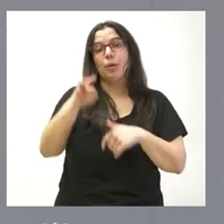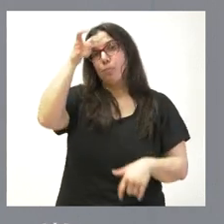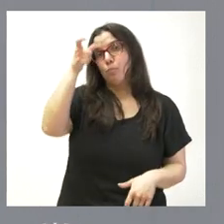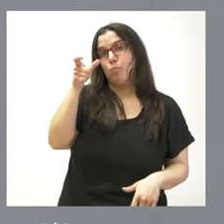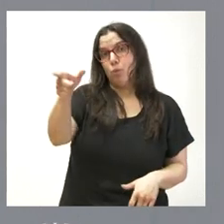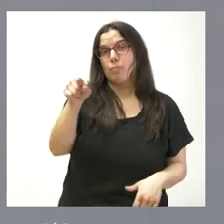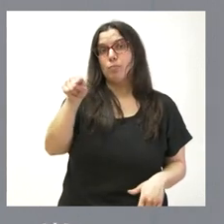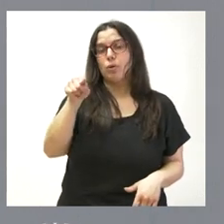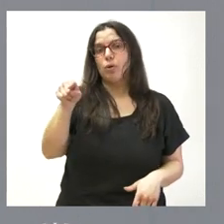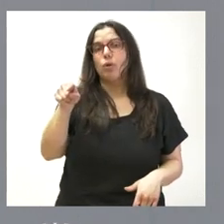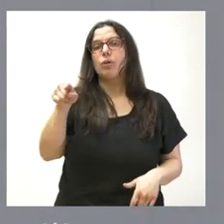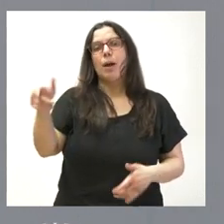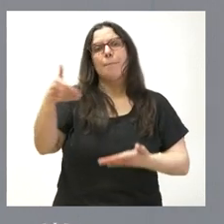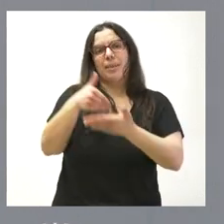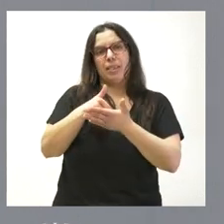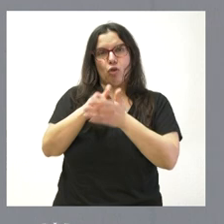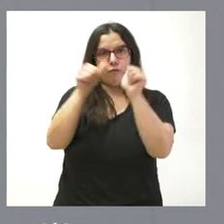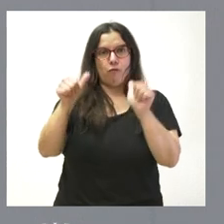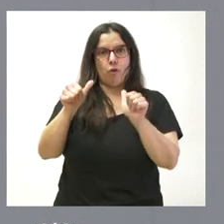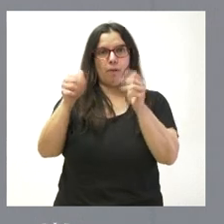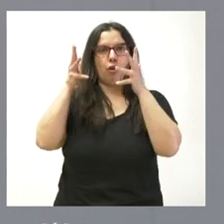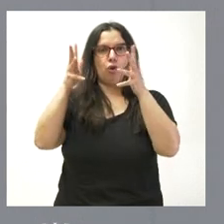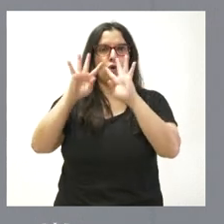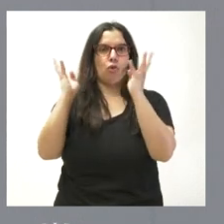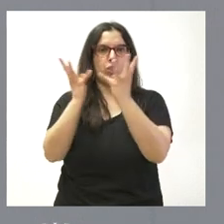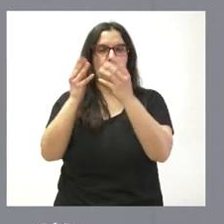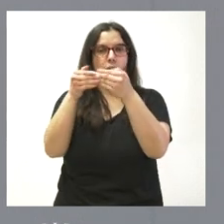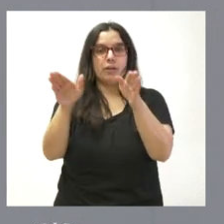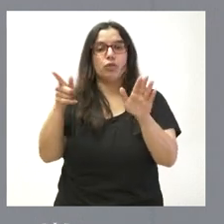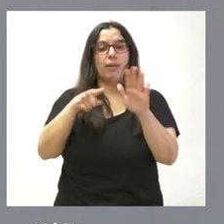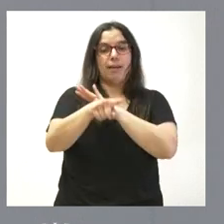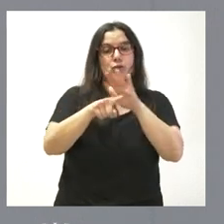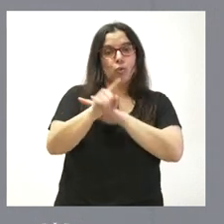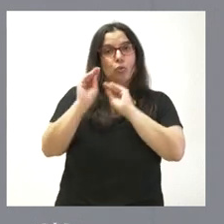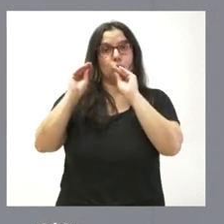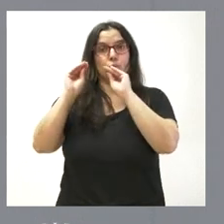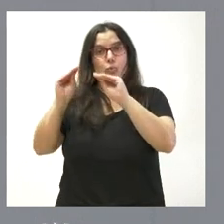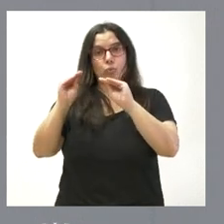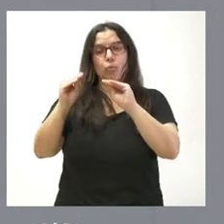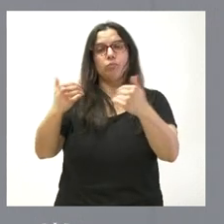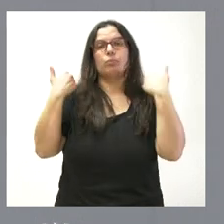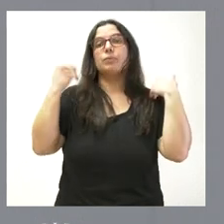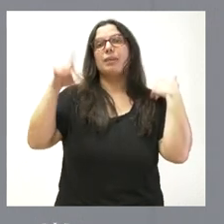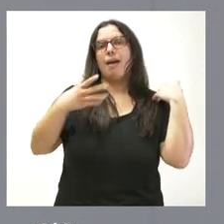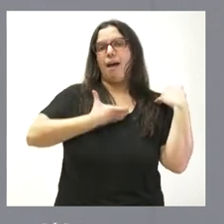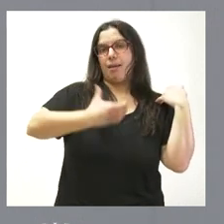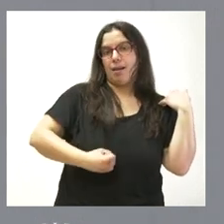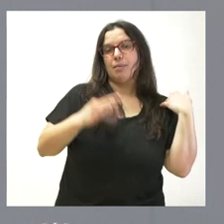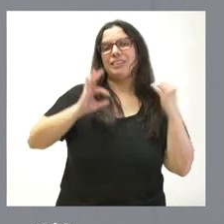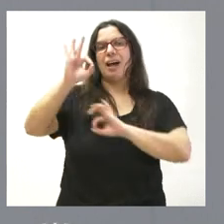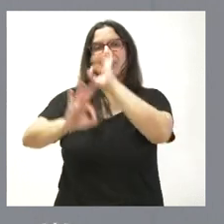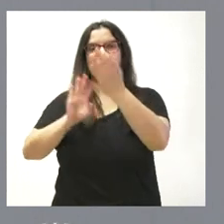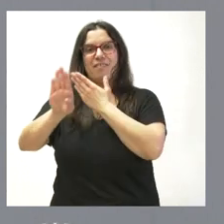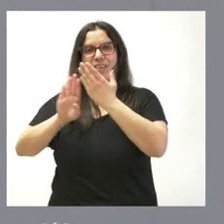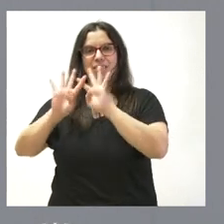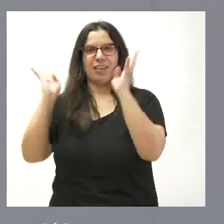que ha pedido este régimen y de esta forma las labores de gestión del municipio corresponderán al alcalde y a una asamblea vecinal de la que